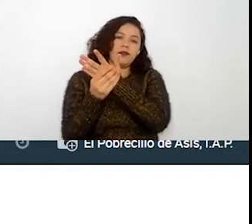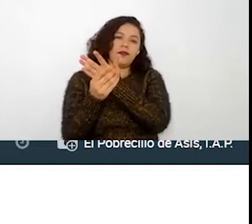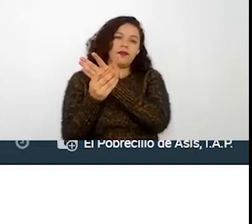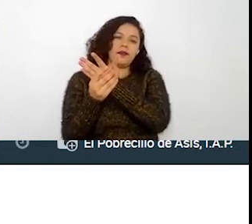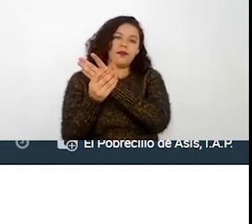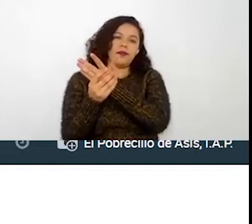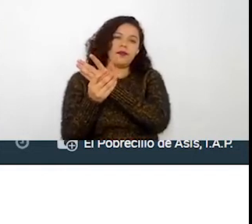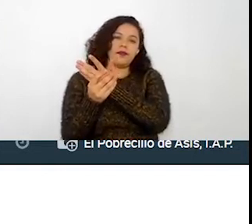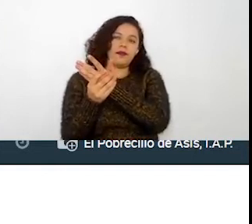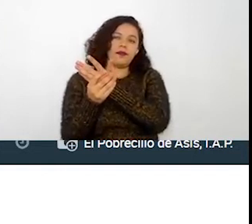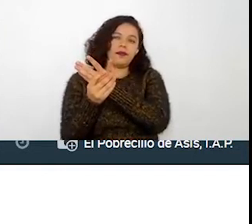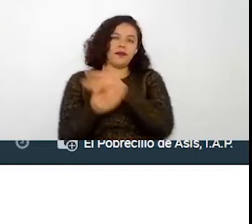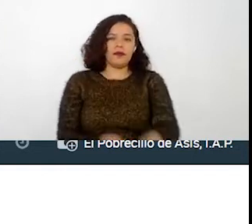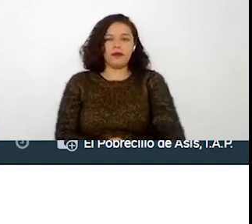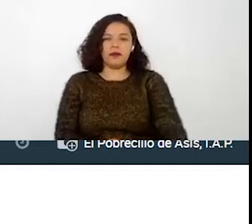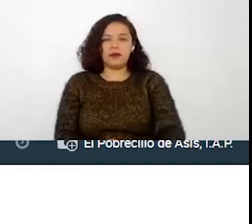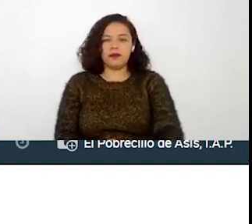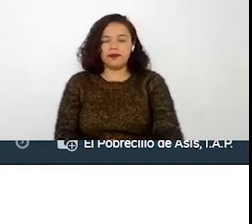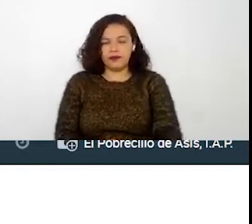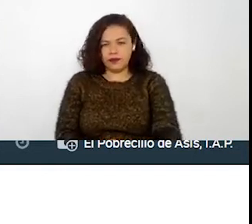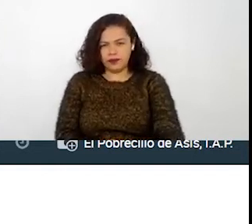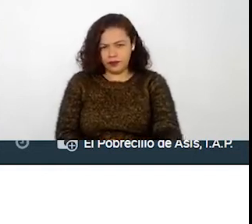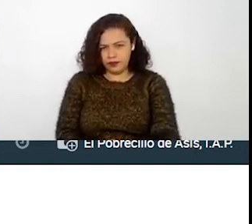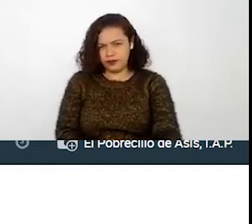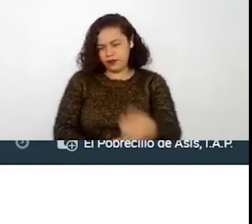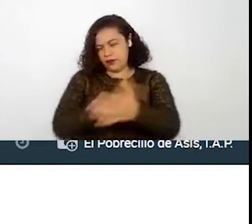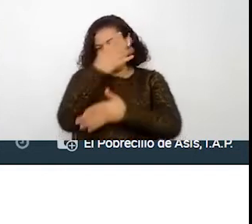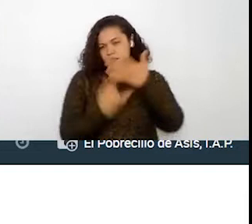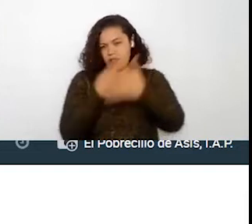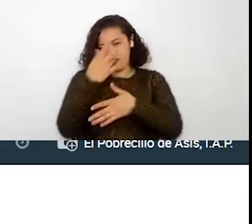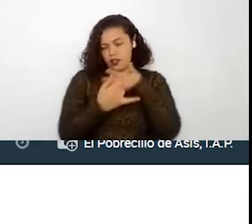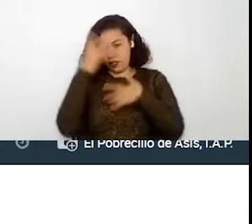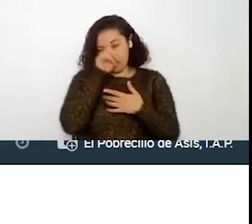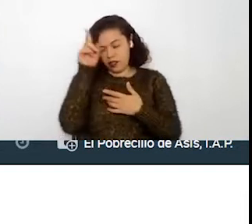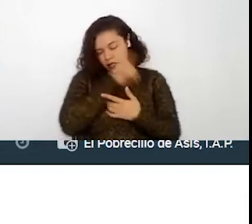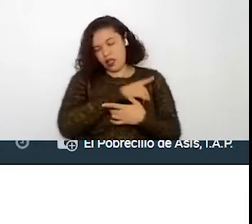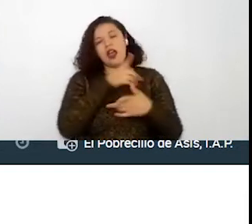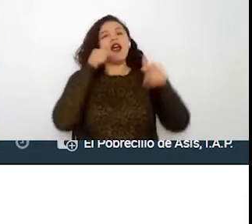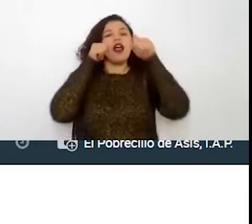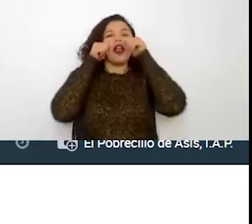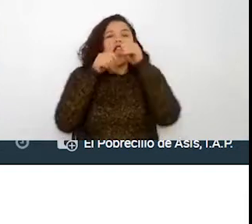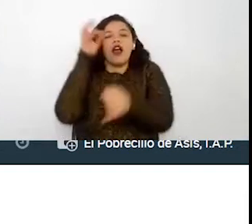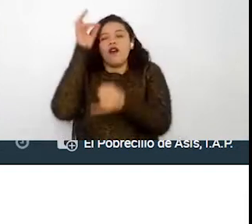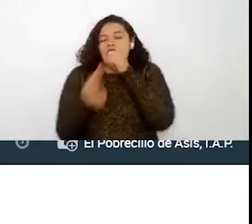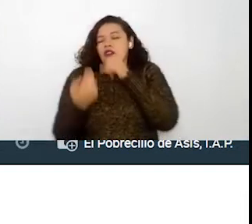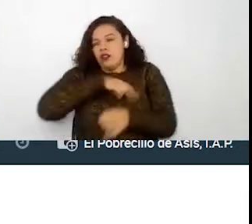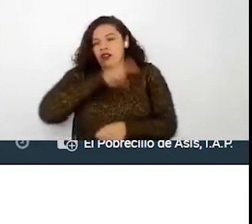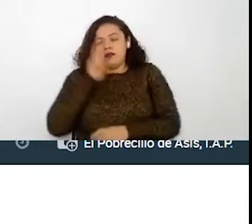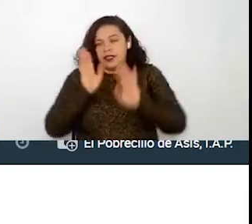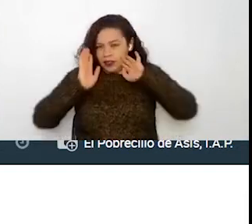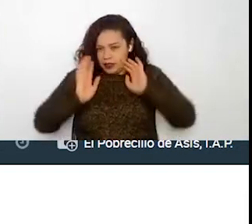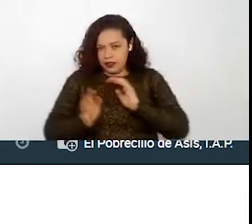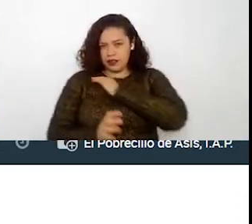este proyecto de orientación la atención final Como ya lo vimos